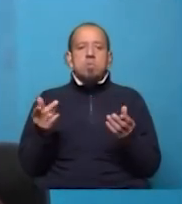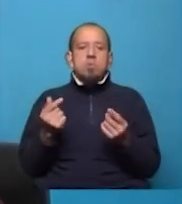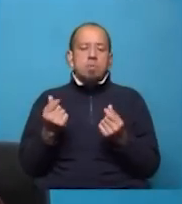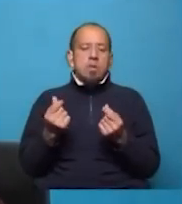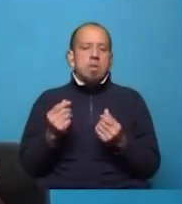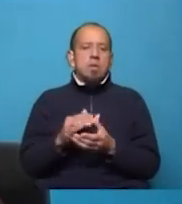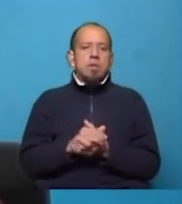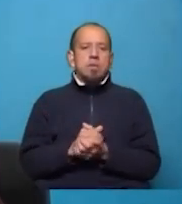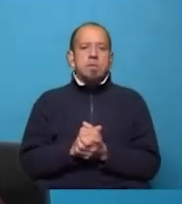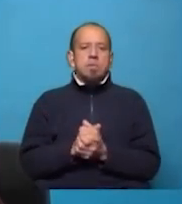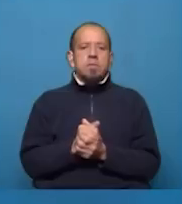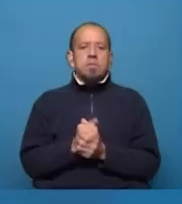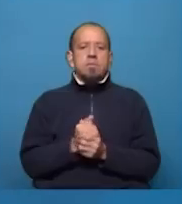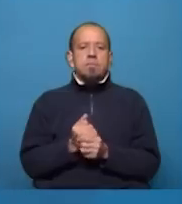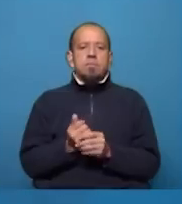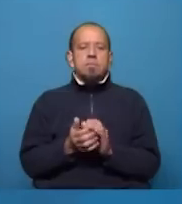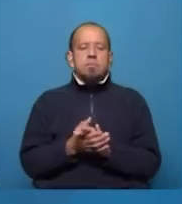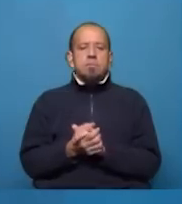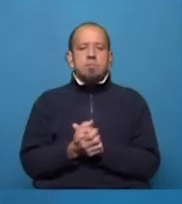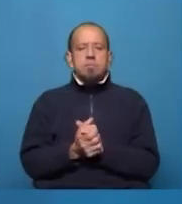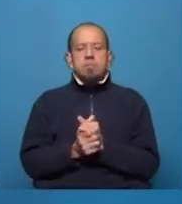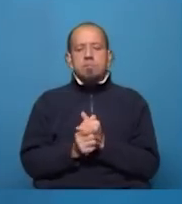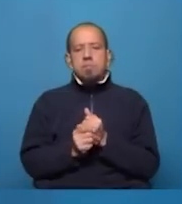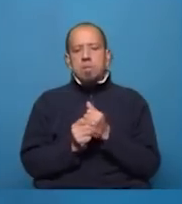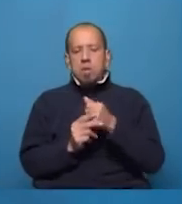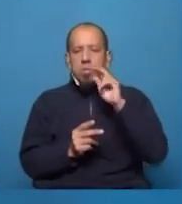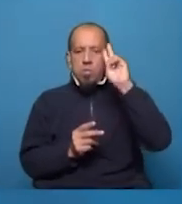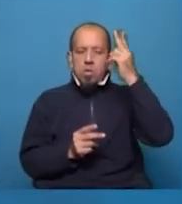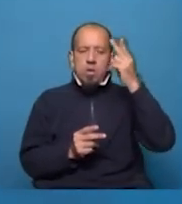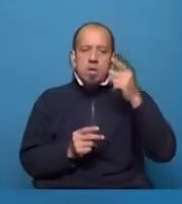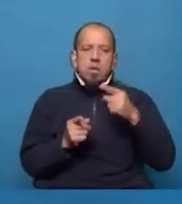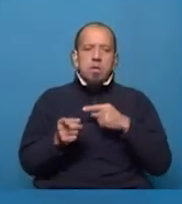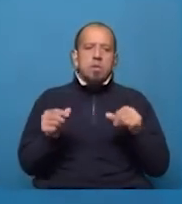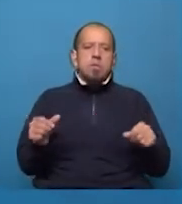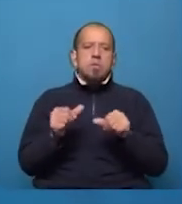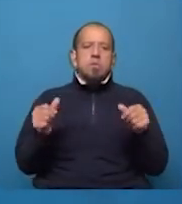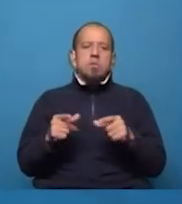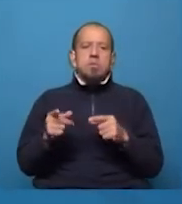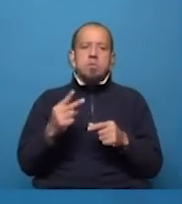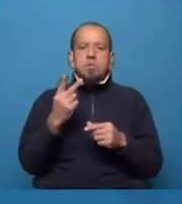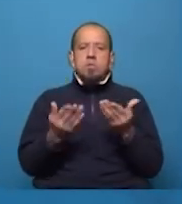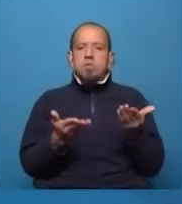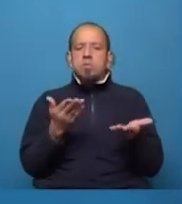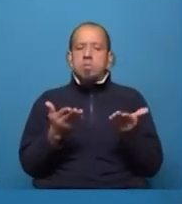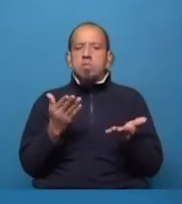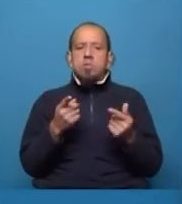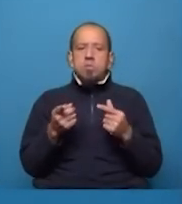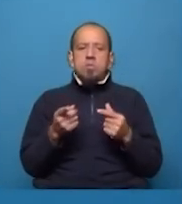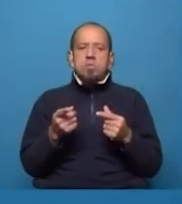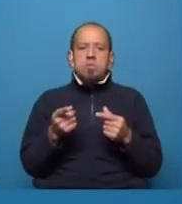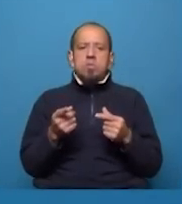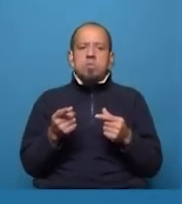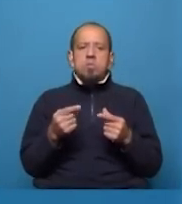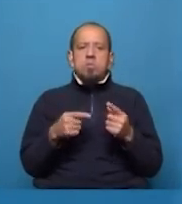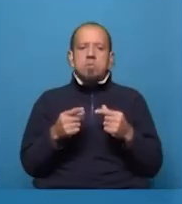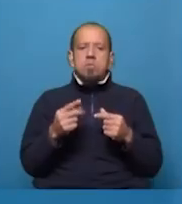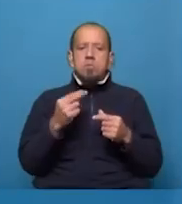lavar dinero Mira yo creo que ahí Uruguay hizo dos evaluaciones de riesgo en su momento unas